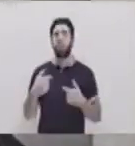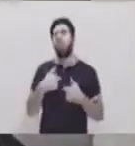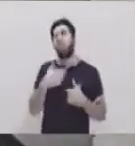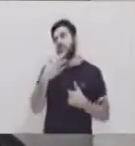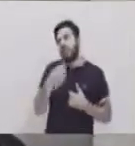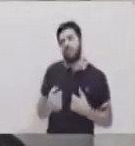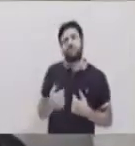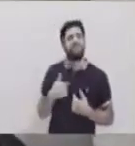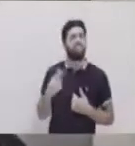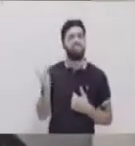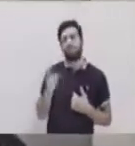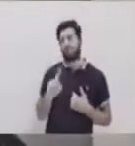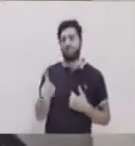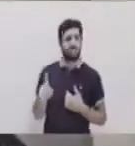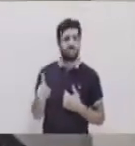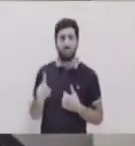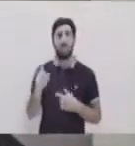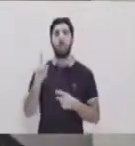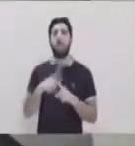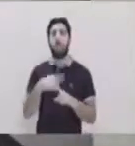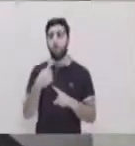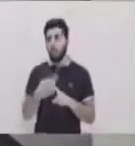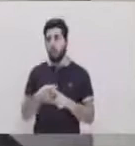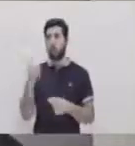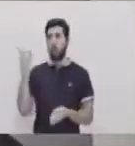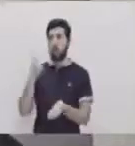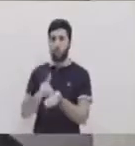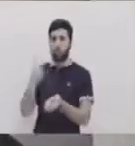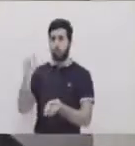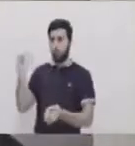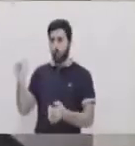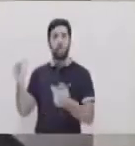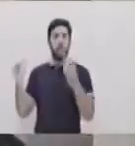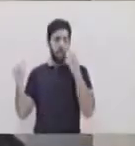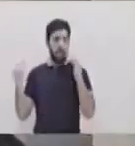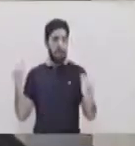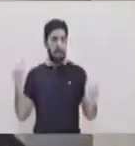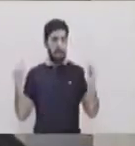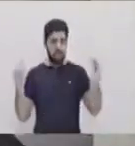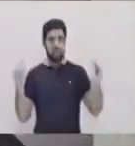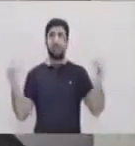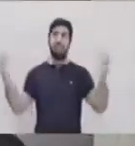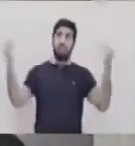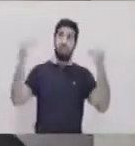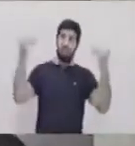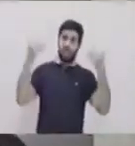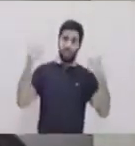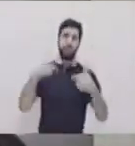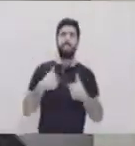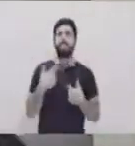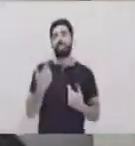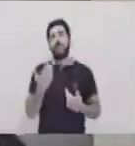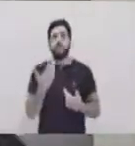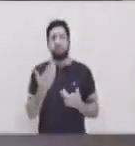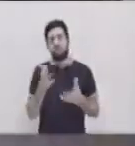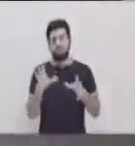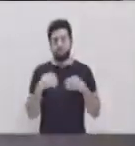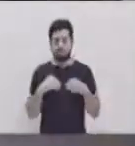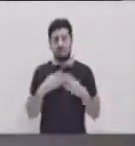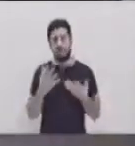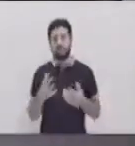yo no quería, pero cuando tenés a tu doctor y a tus papás encima tampoco es como que una opción,